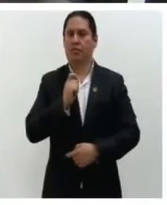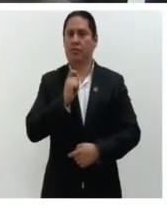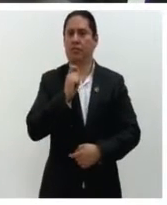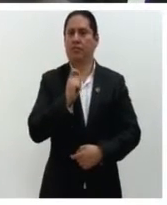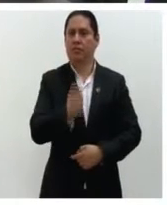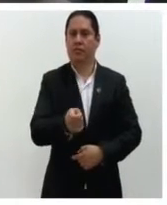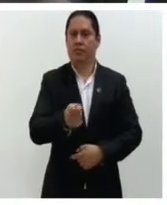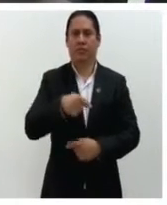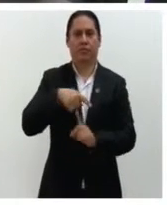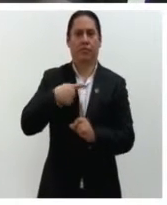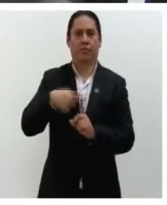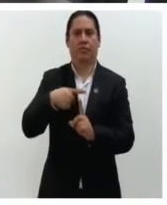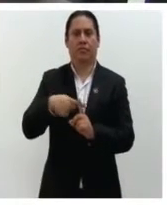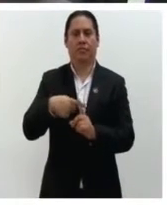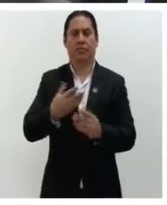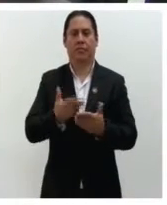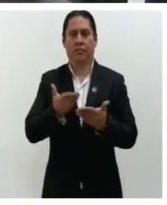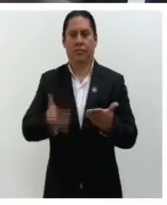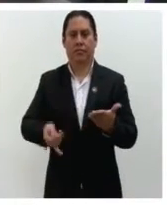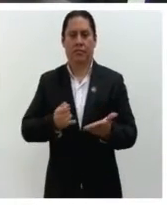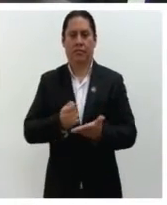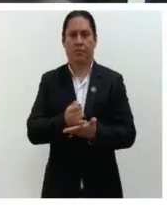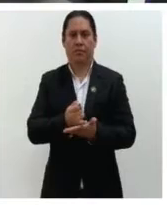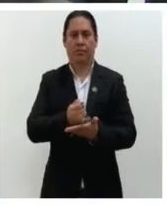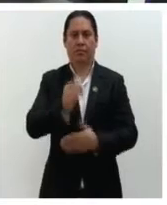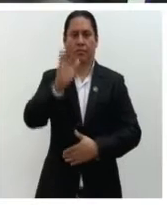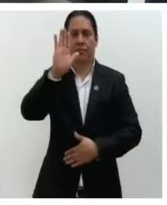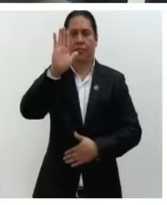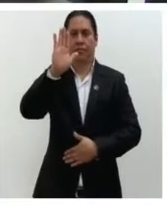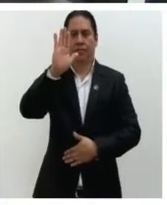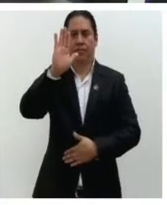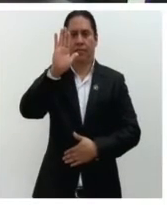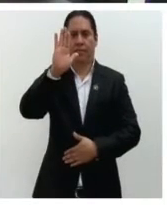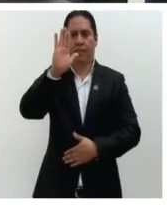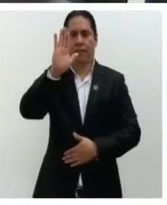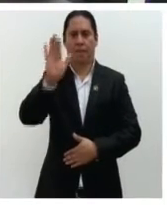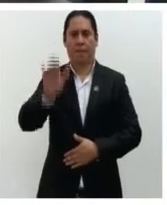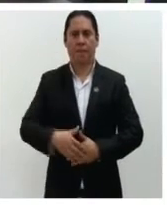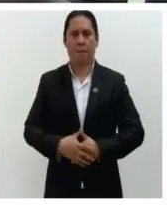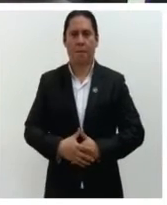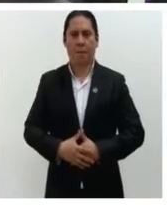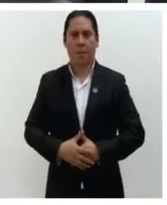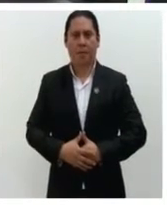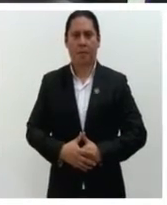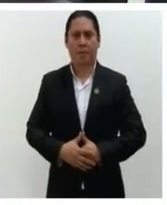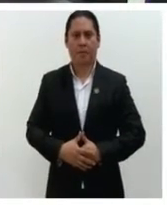y legisladores que estén por la afirmativa, sírvanse a manifestarlo levantando la mano.